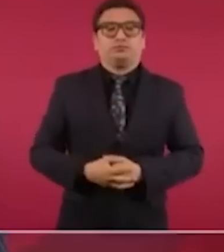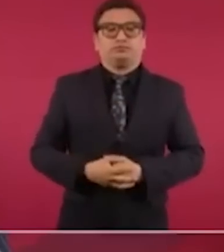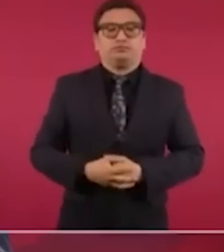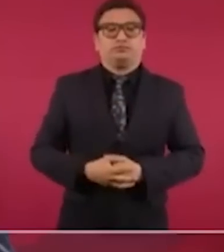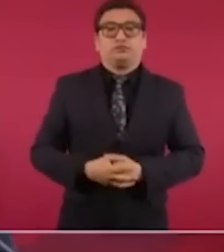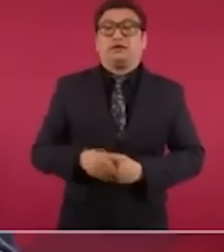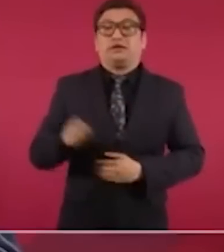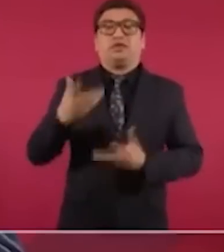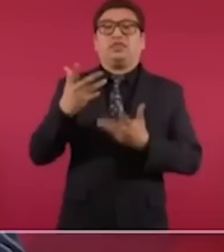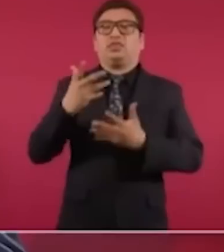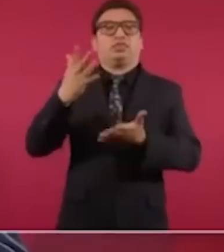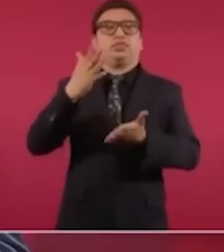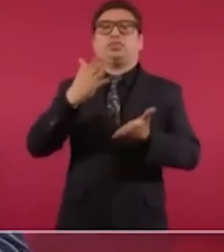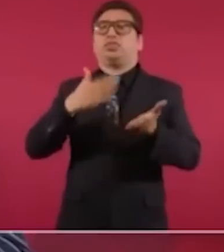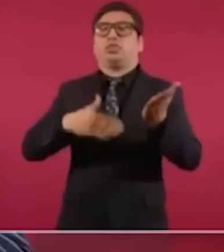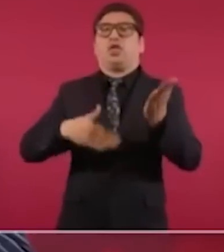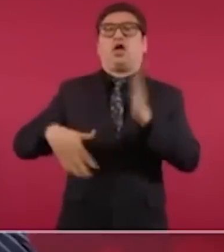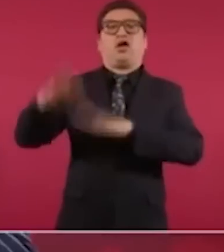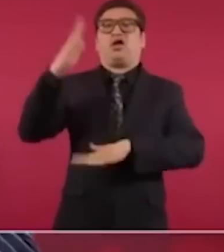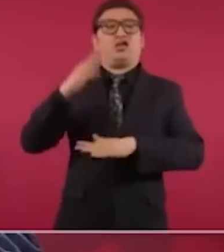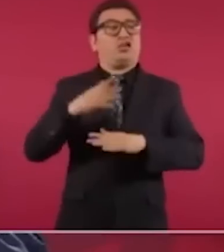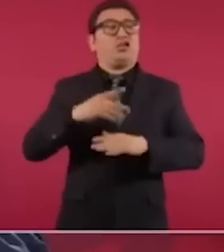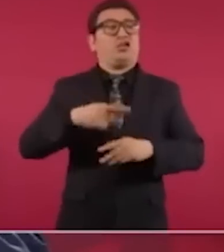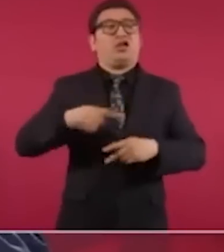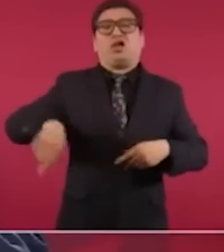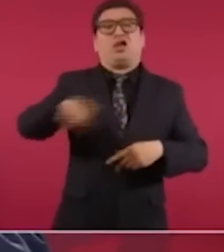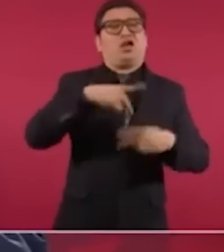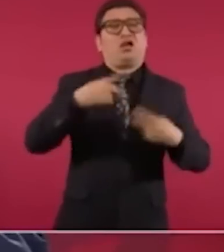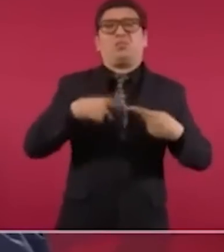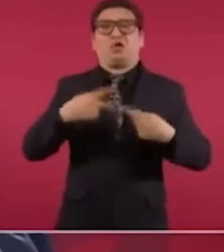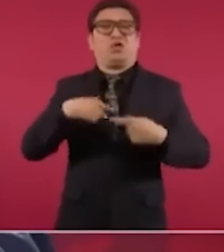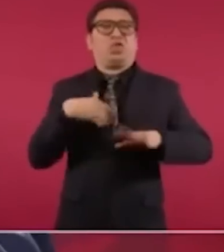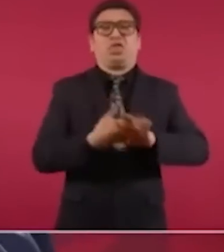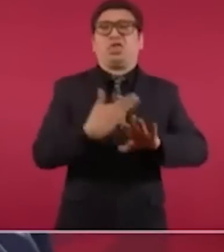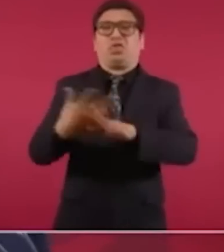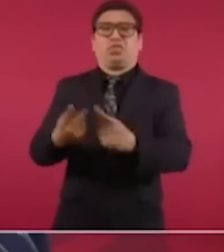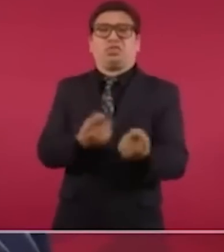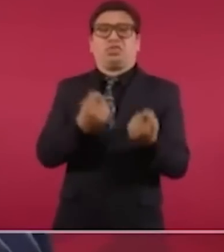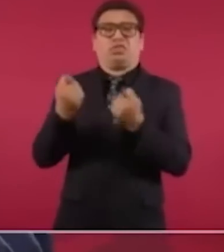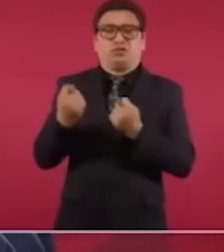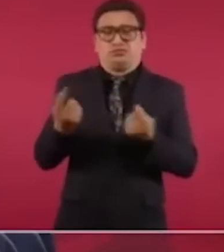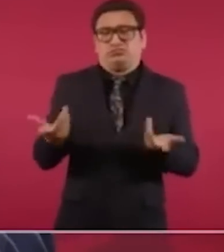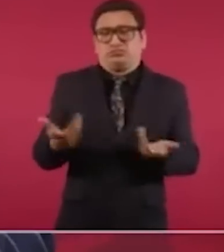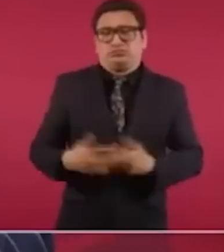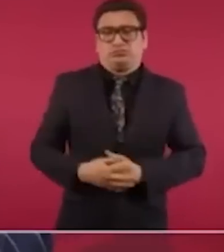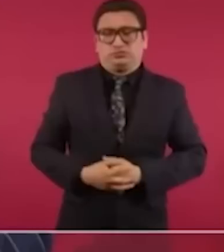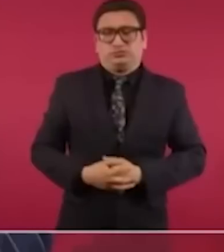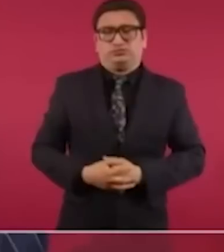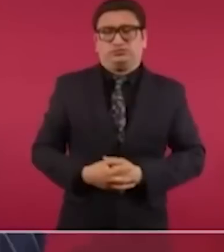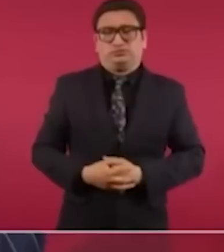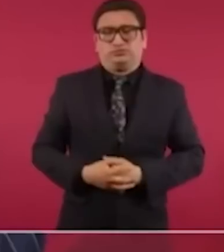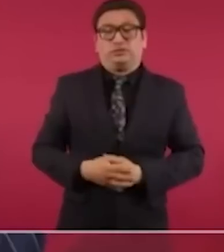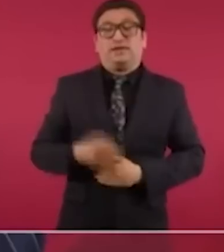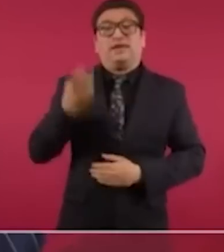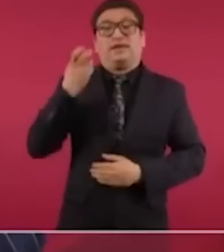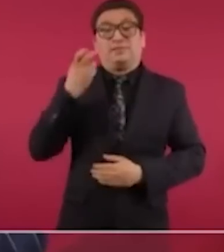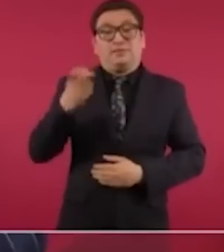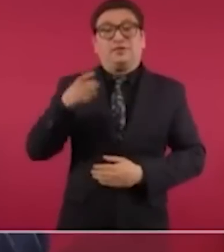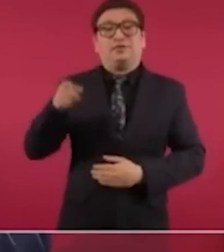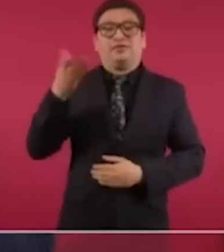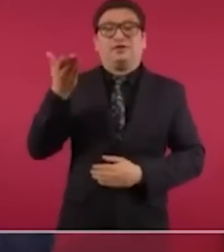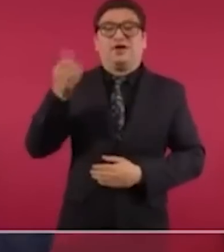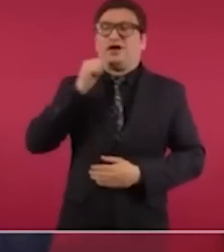era triunfar a toda Costa sin escrúpulos Morales de ninguna índole todavía ayer